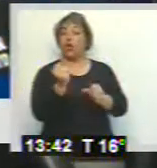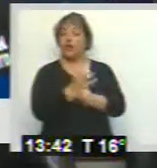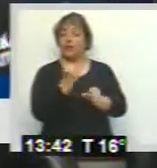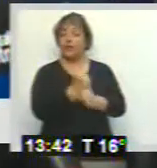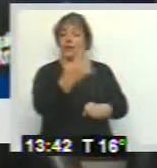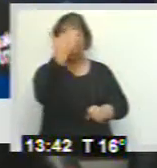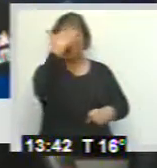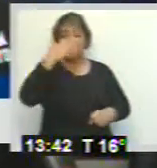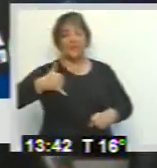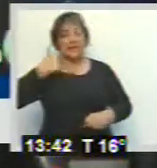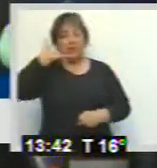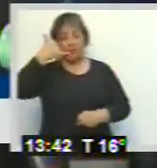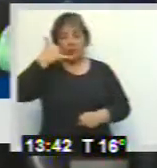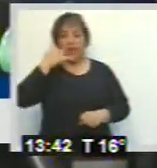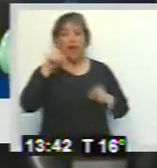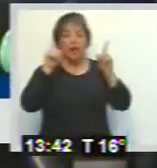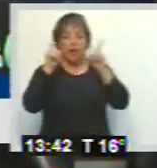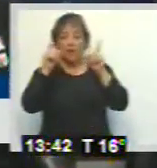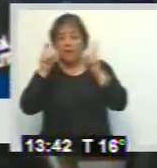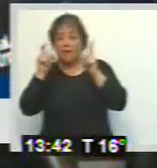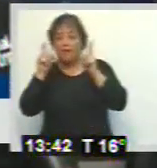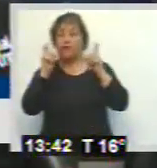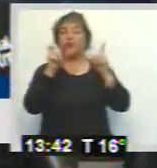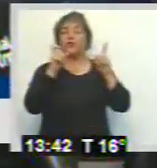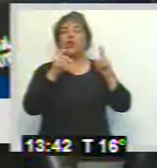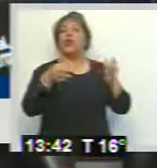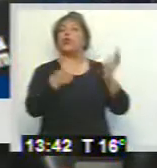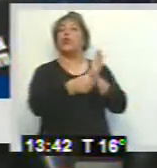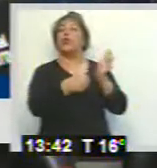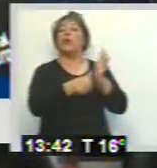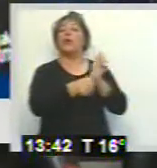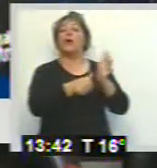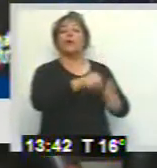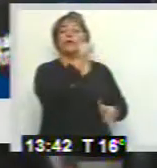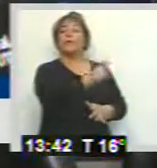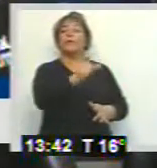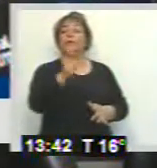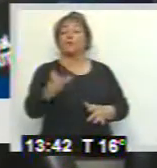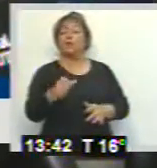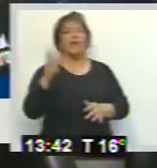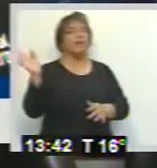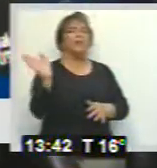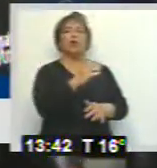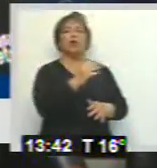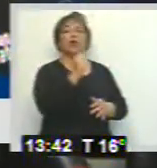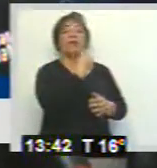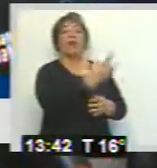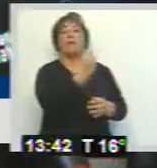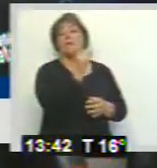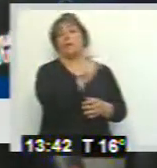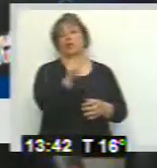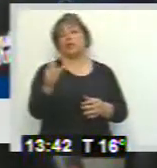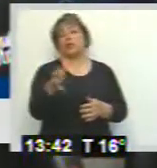15 celulares, cámaras de fotográficas, documentos nacionales de identidad, todo esto es perteneciente a las víctimas, de las